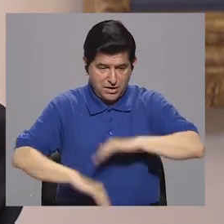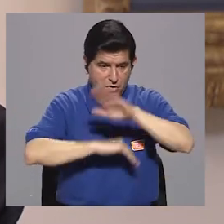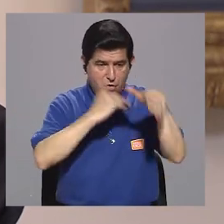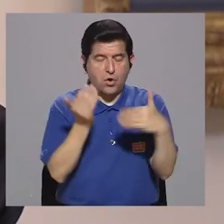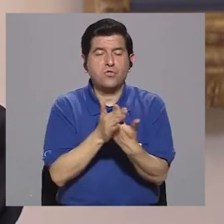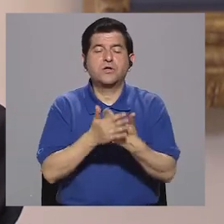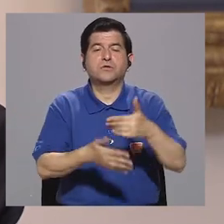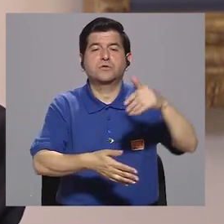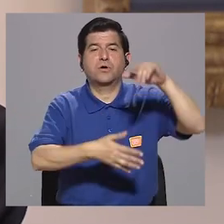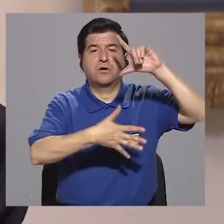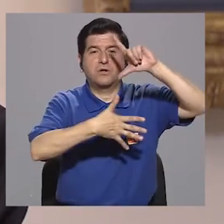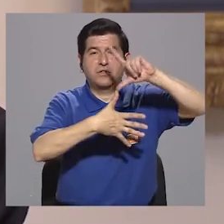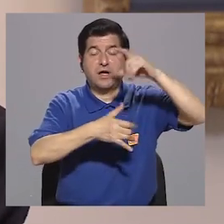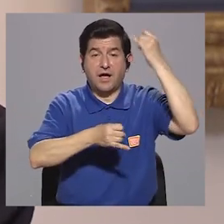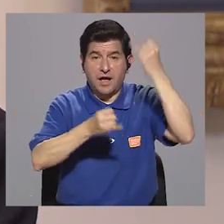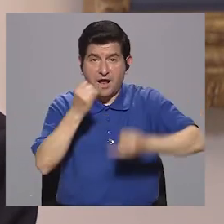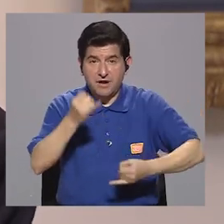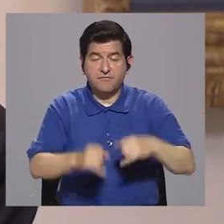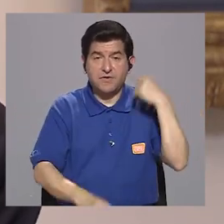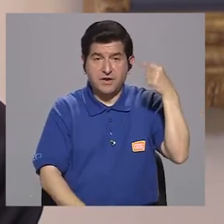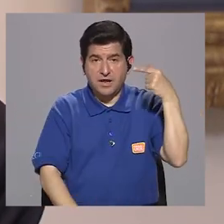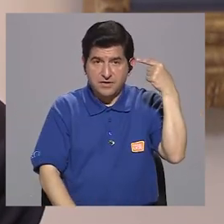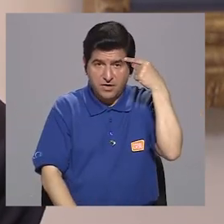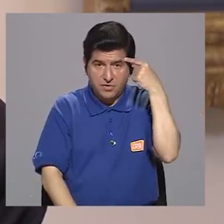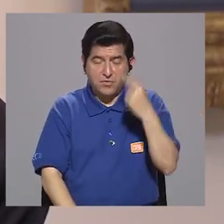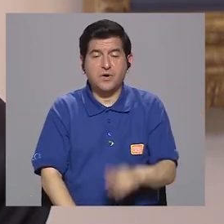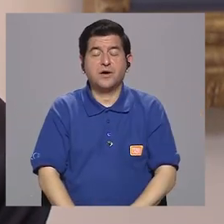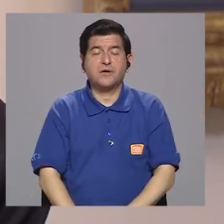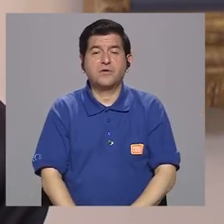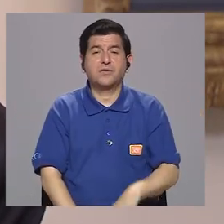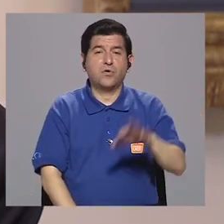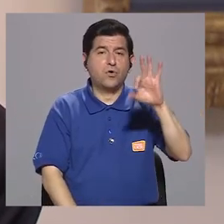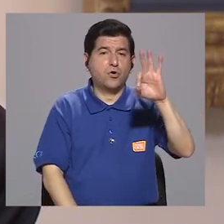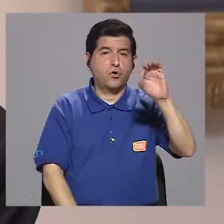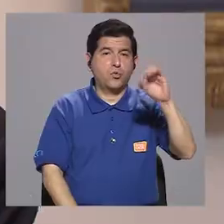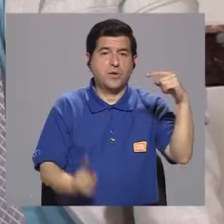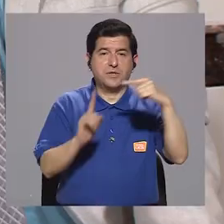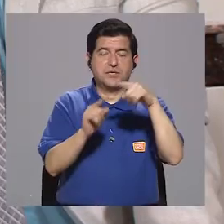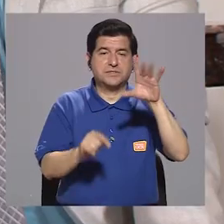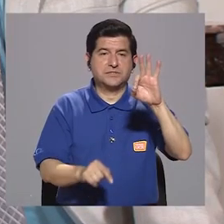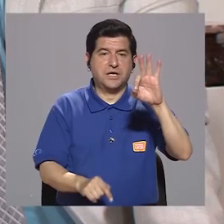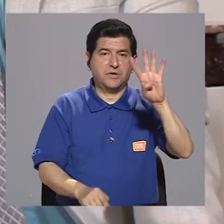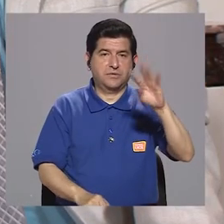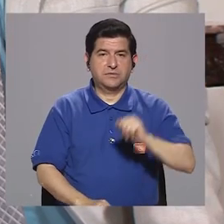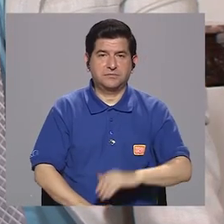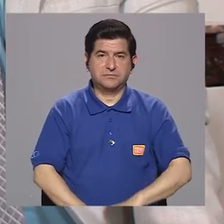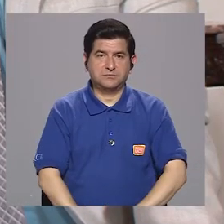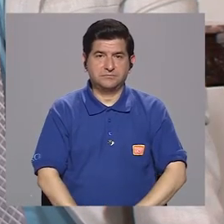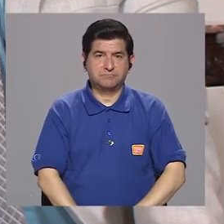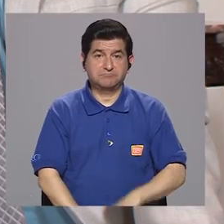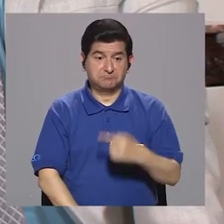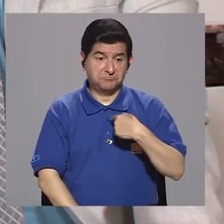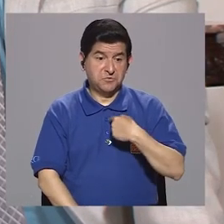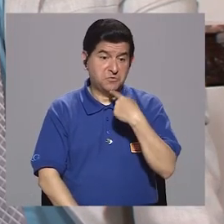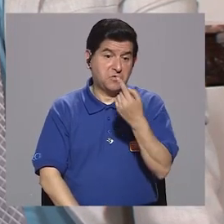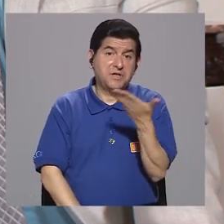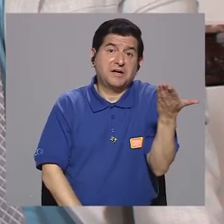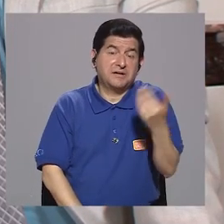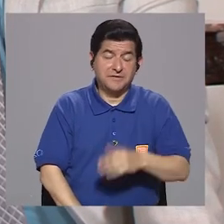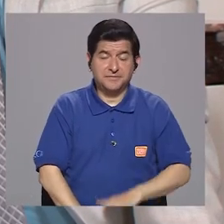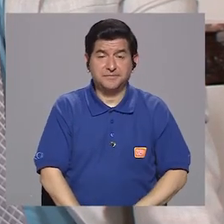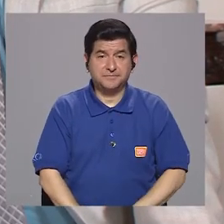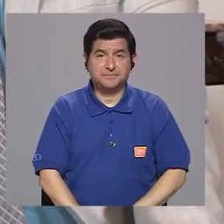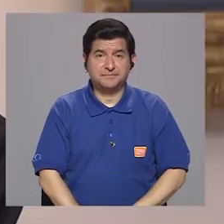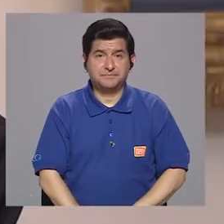toda la América Latina al final de la administración Calderón 90-94. Entonces yo lo que le diría es